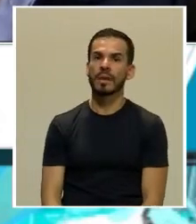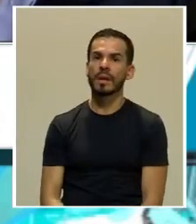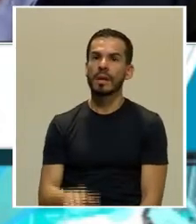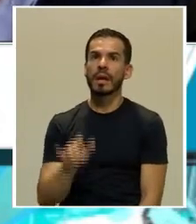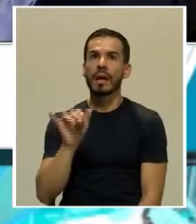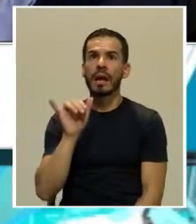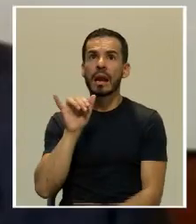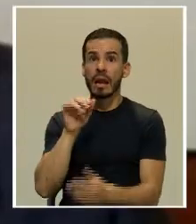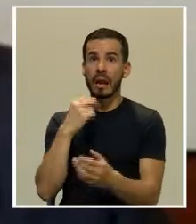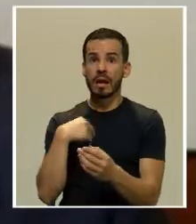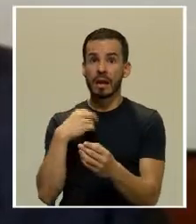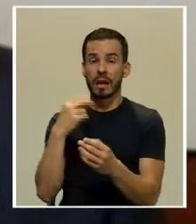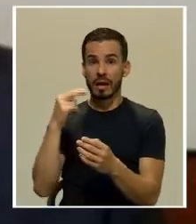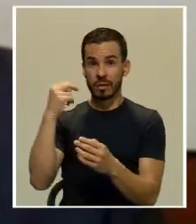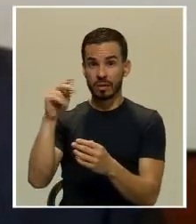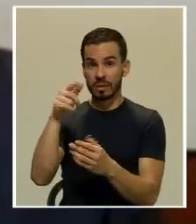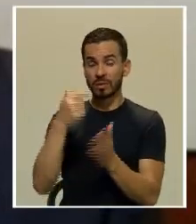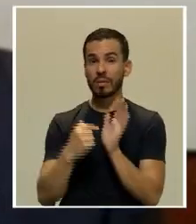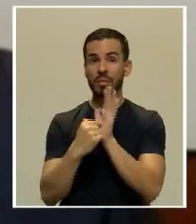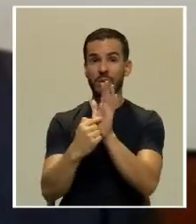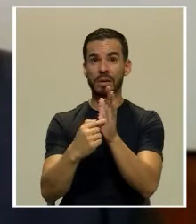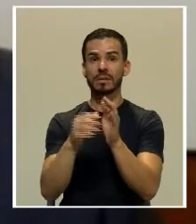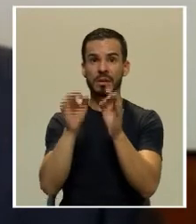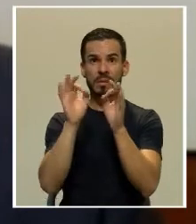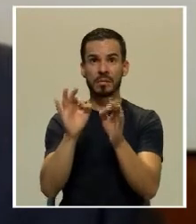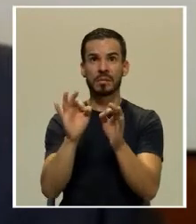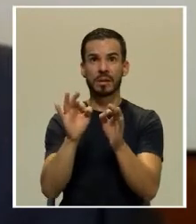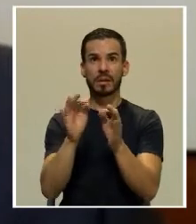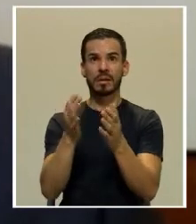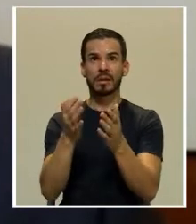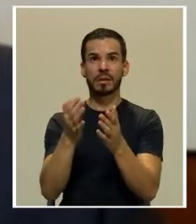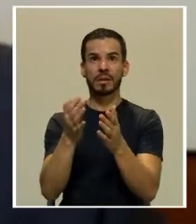Ernesto, la nota que acaban de hacer ustedes muestra muy bien